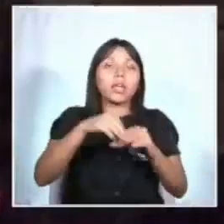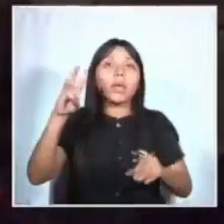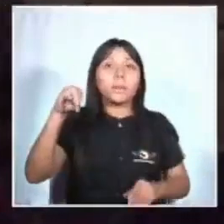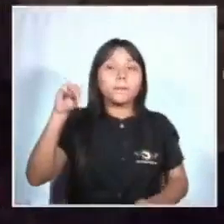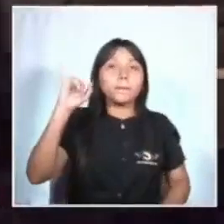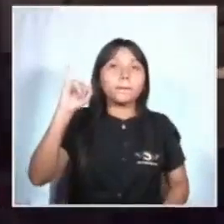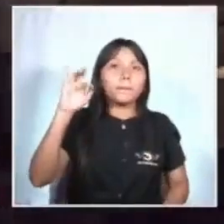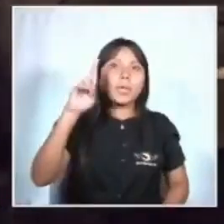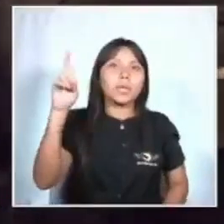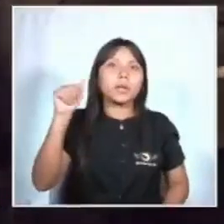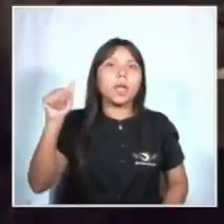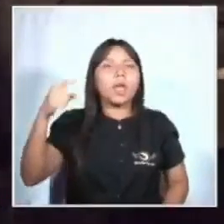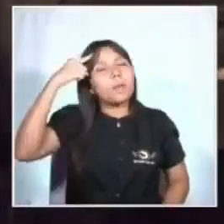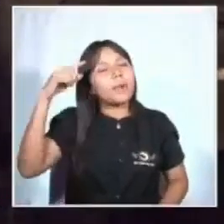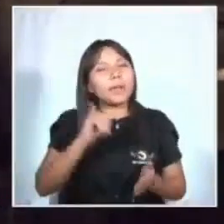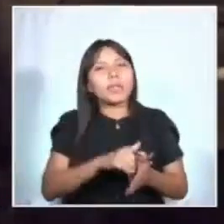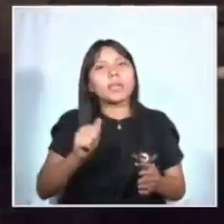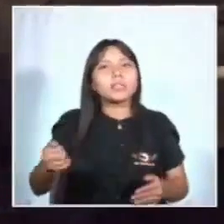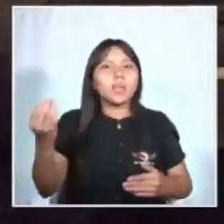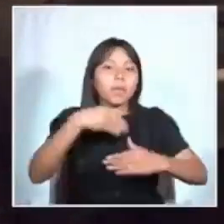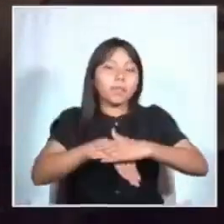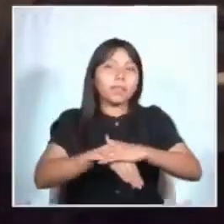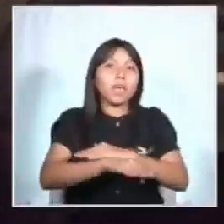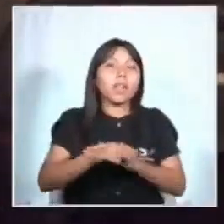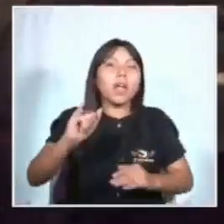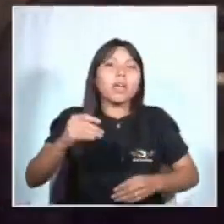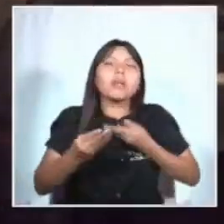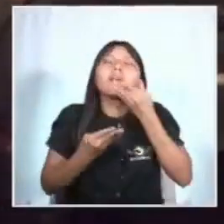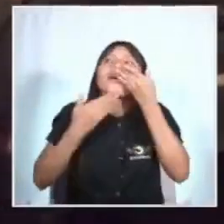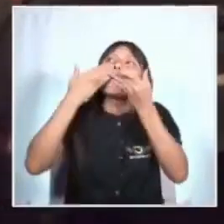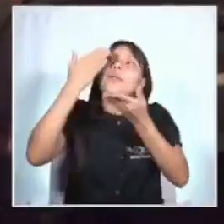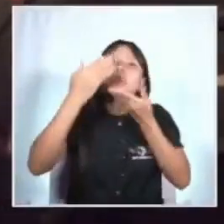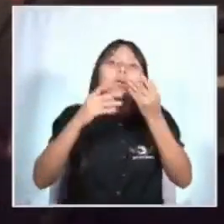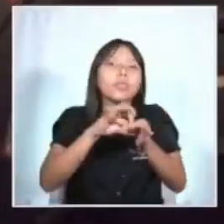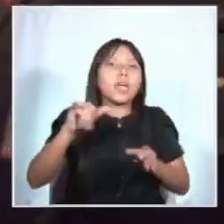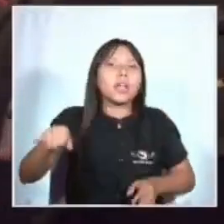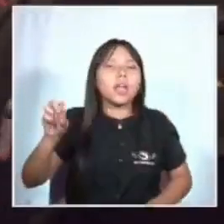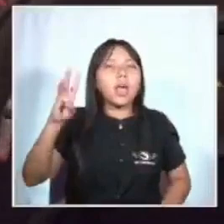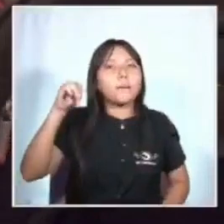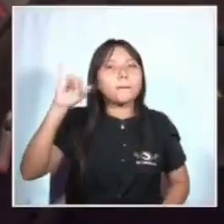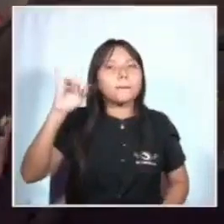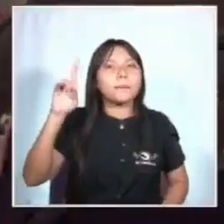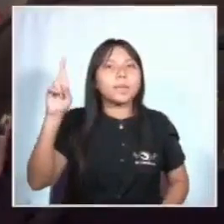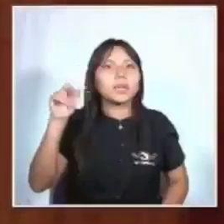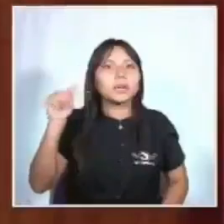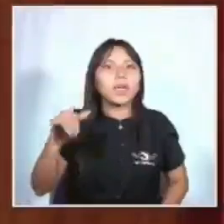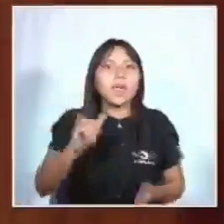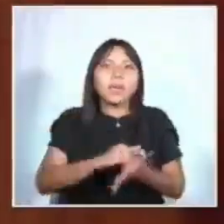se le metiera en los poros el olor de la mirra. ¿Qué significa la